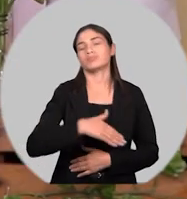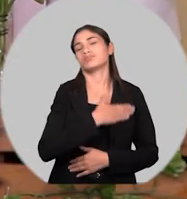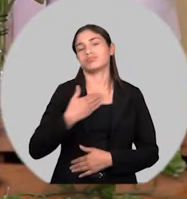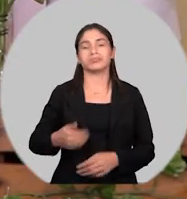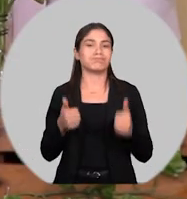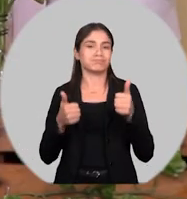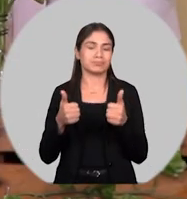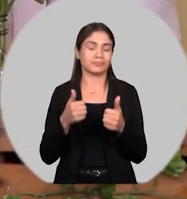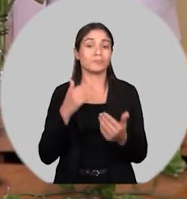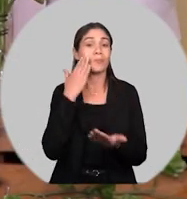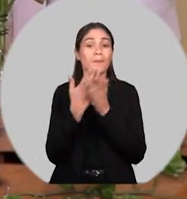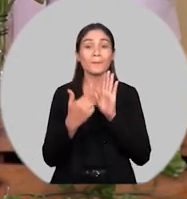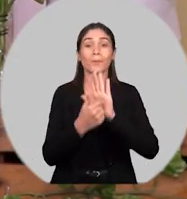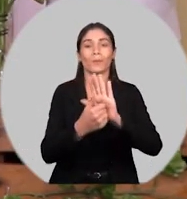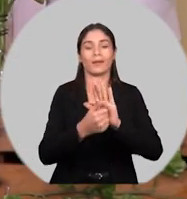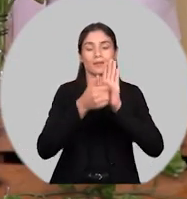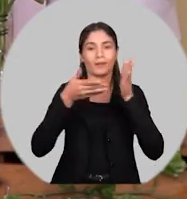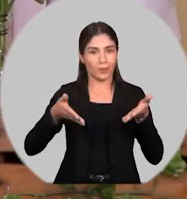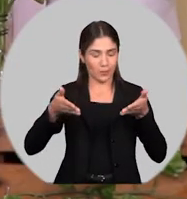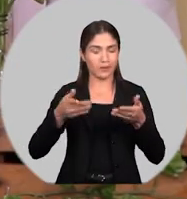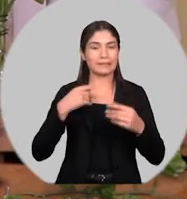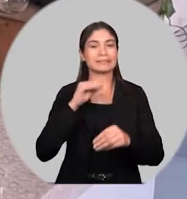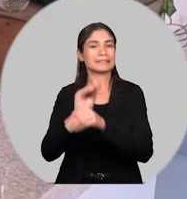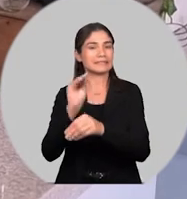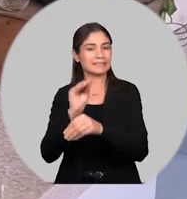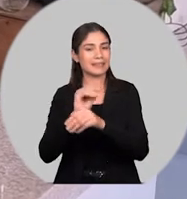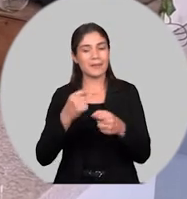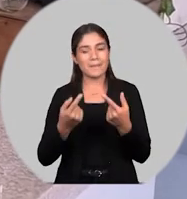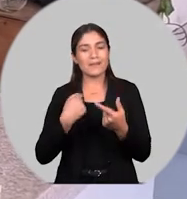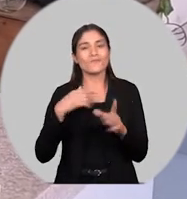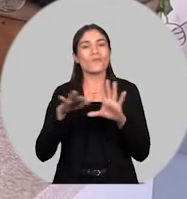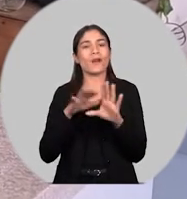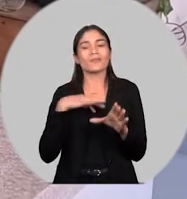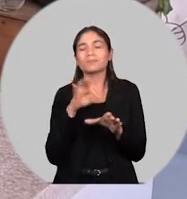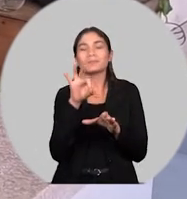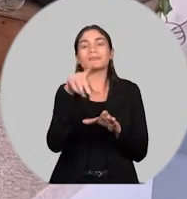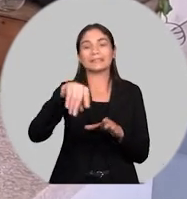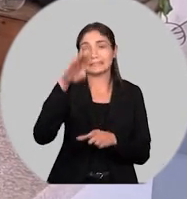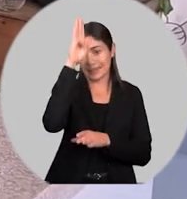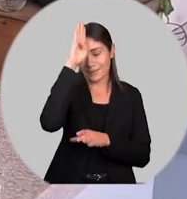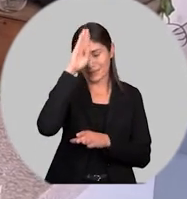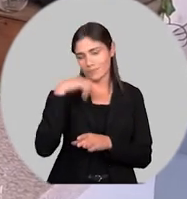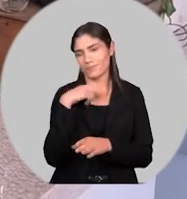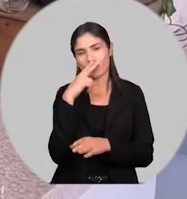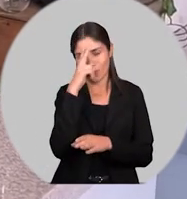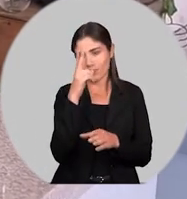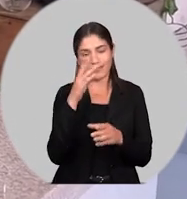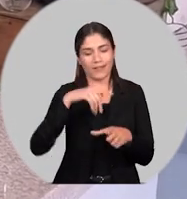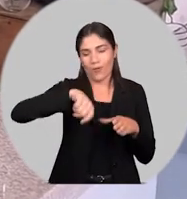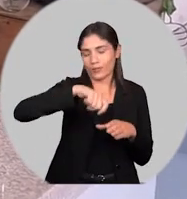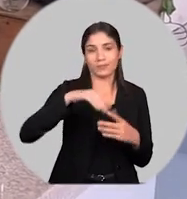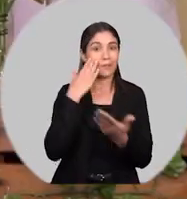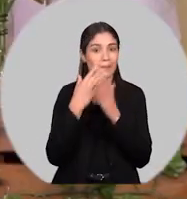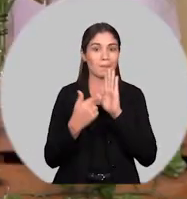Estar con ustedes hoy y poder enseñar y dar un poquitito de mi granito de arena que tanto me gusta